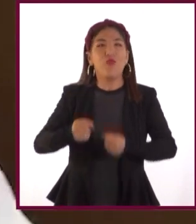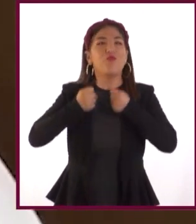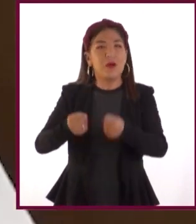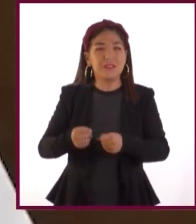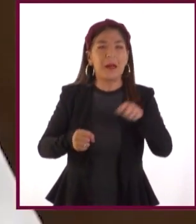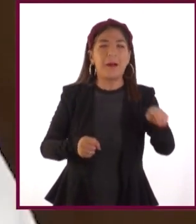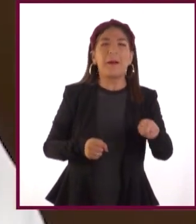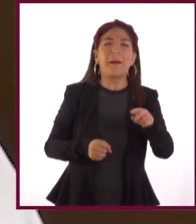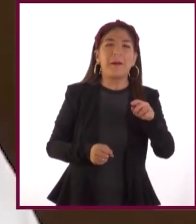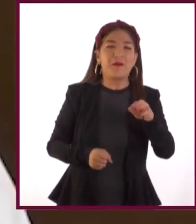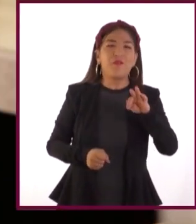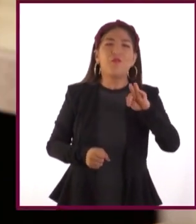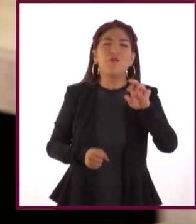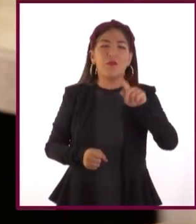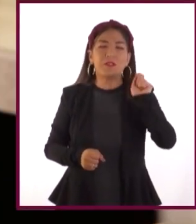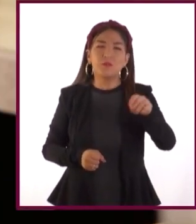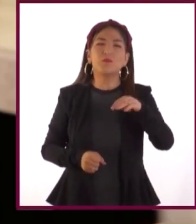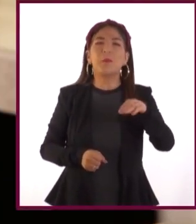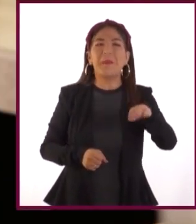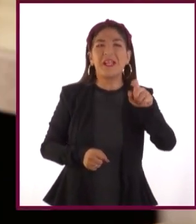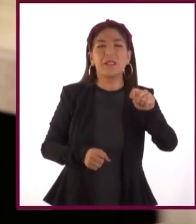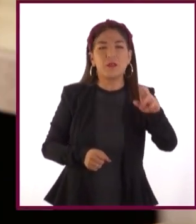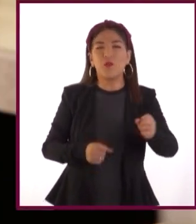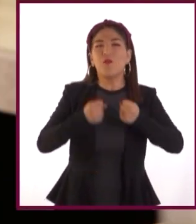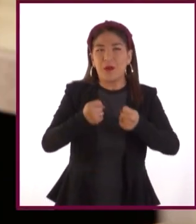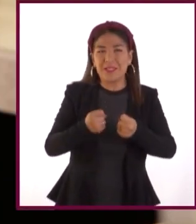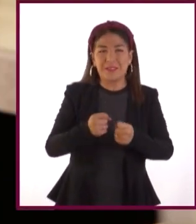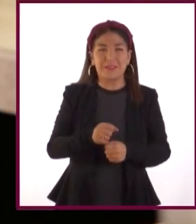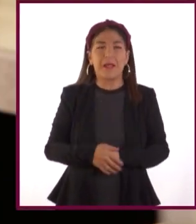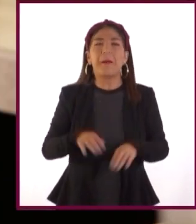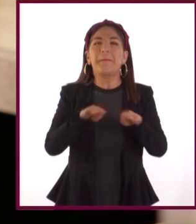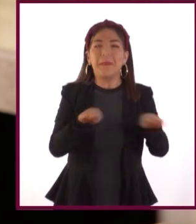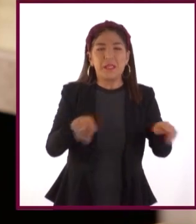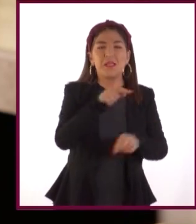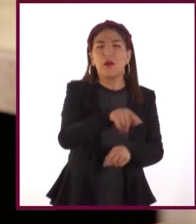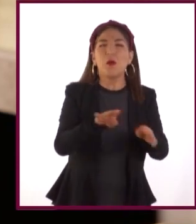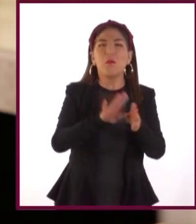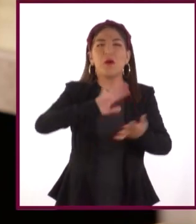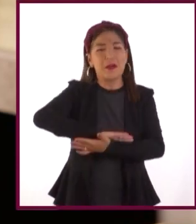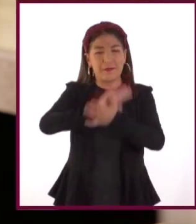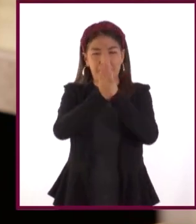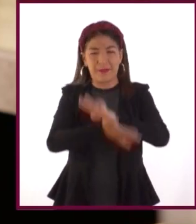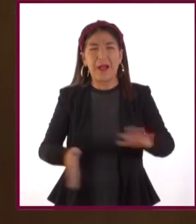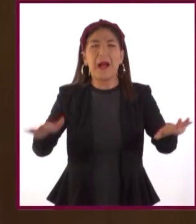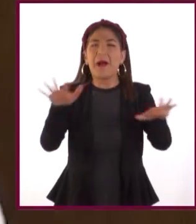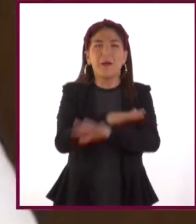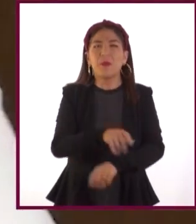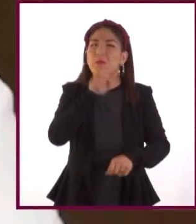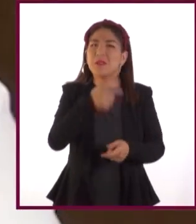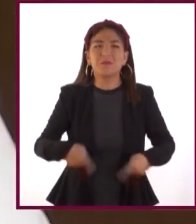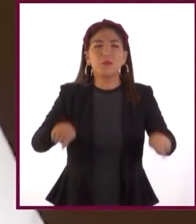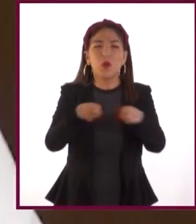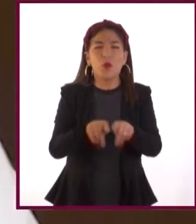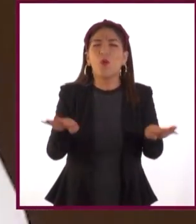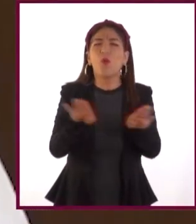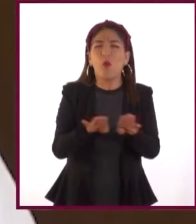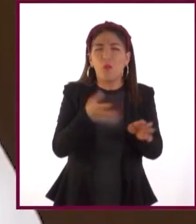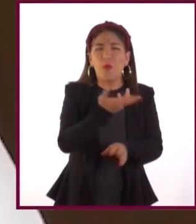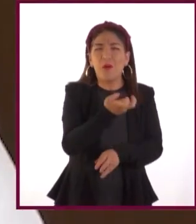se está aplicando. Y la fuerza, se determina a partir de los aparatos llamados